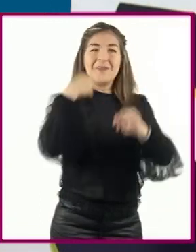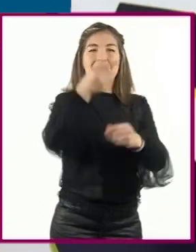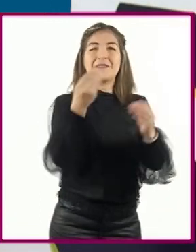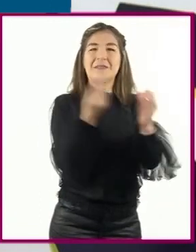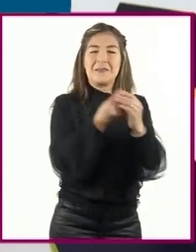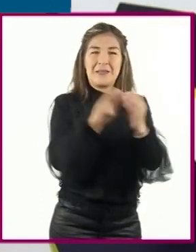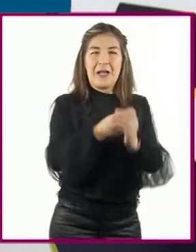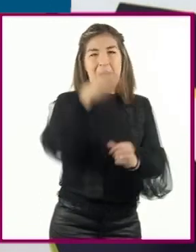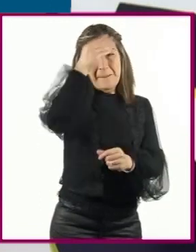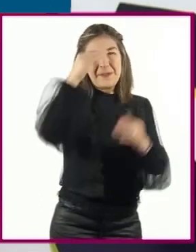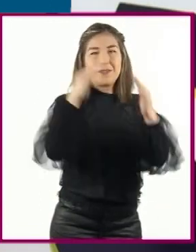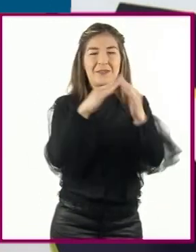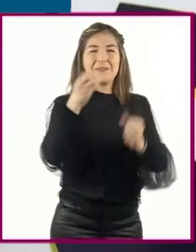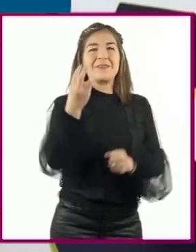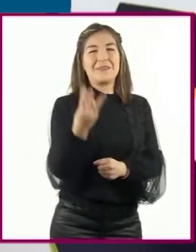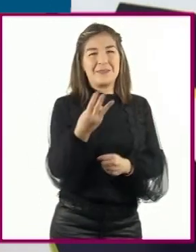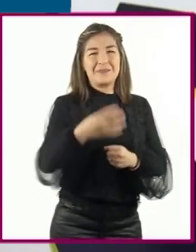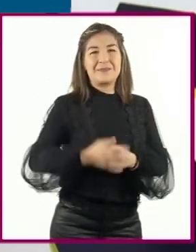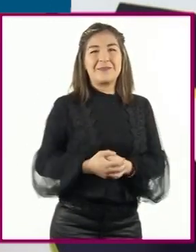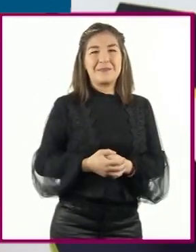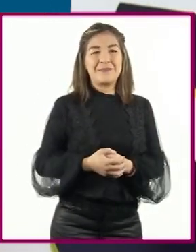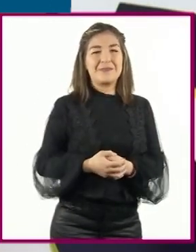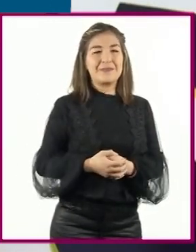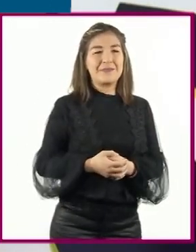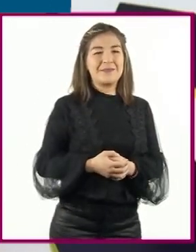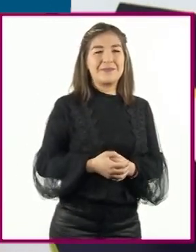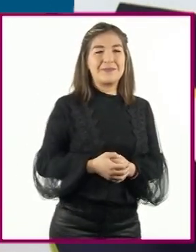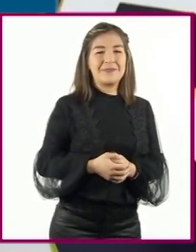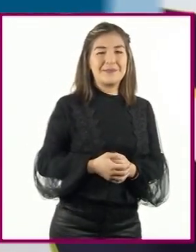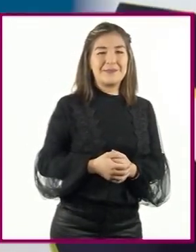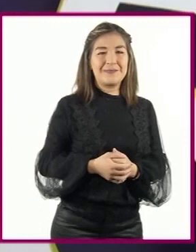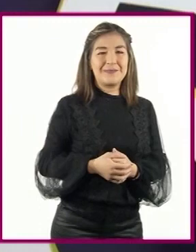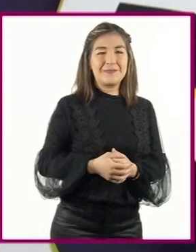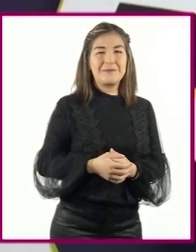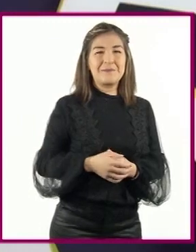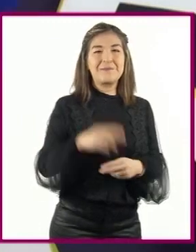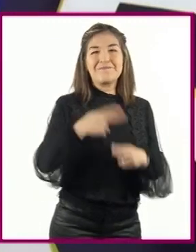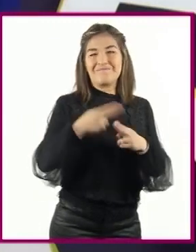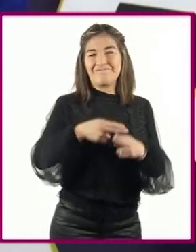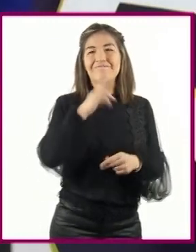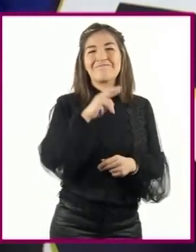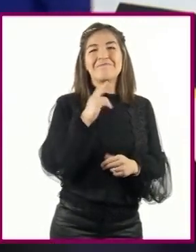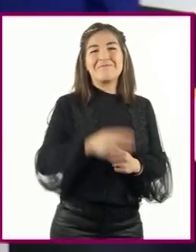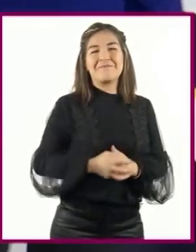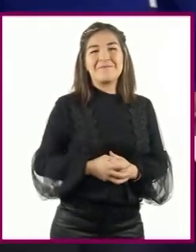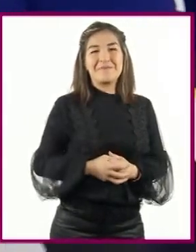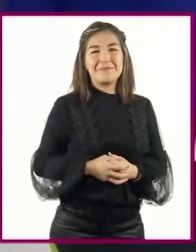sesión de Aprende en Casa 3. Hasta pronto.